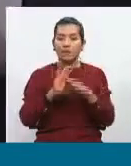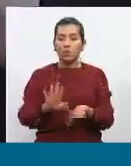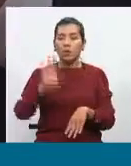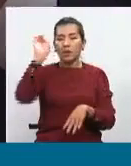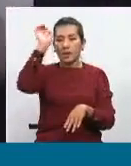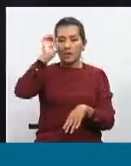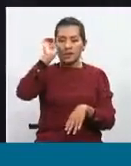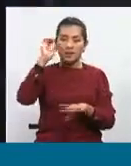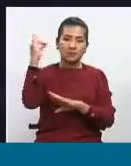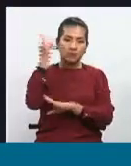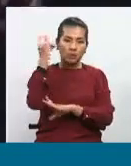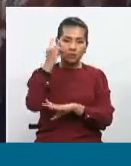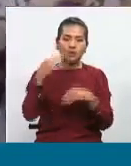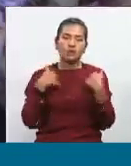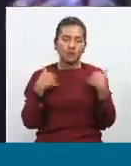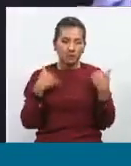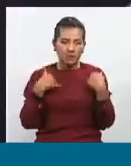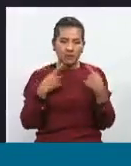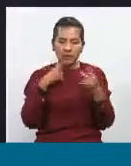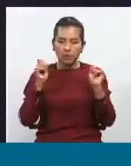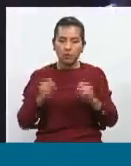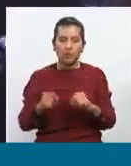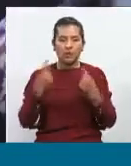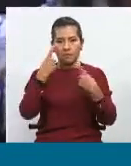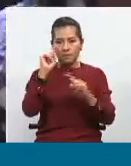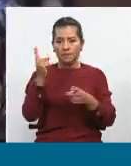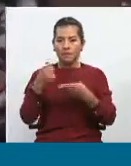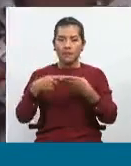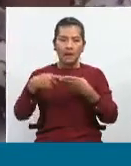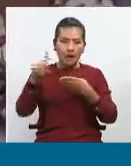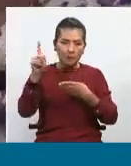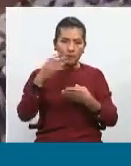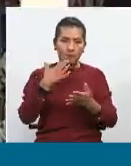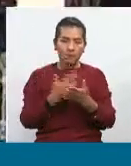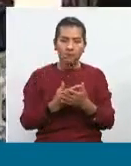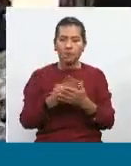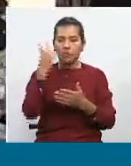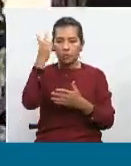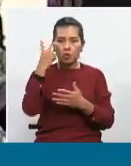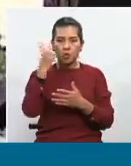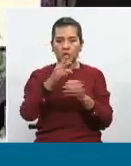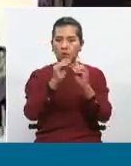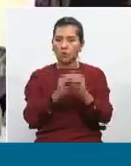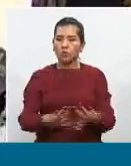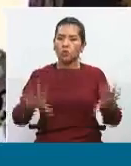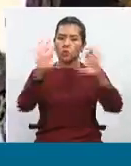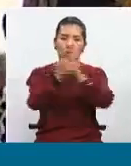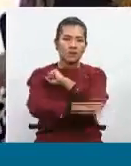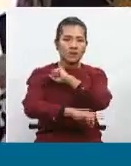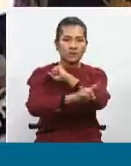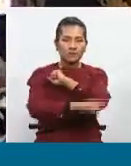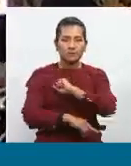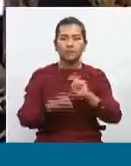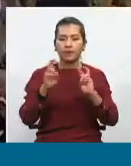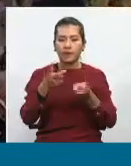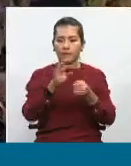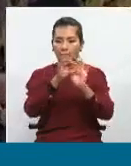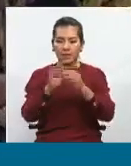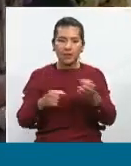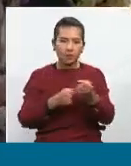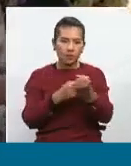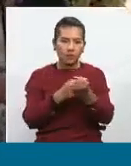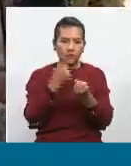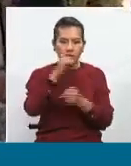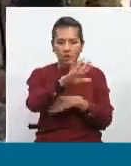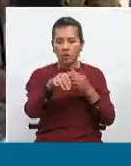tiene el reto de aprobar su política plurinacional de reparación integral, no solamente para las víctimas de